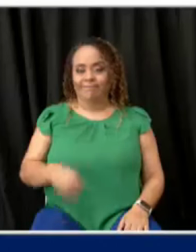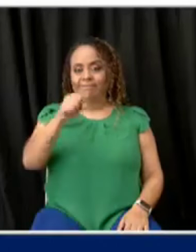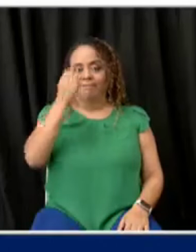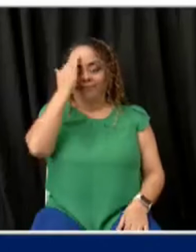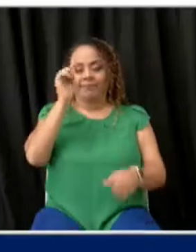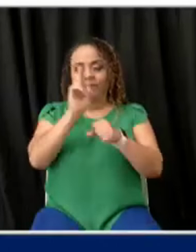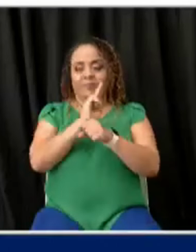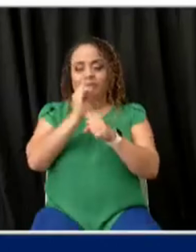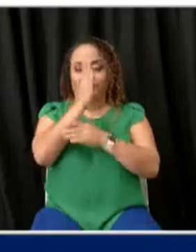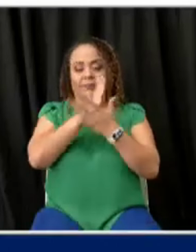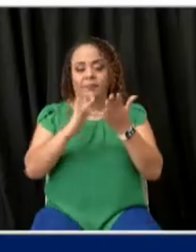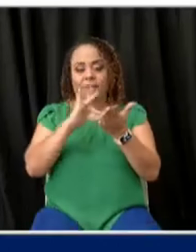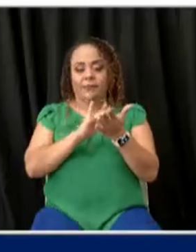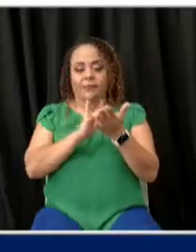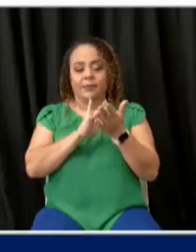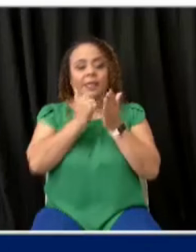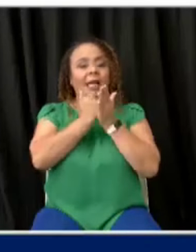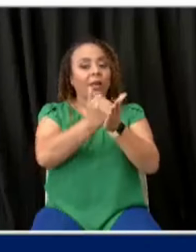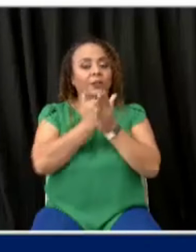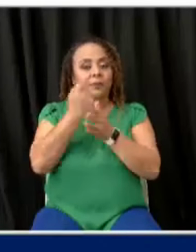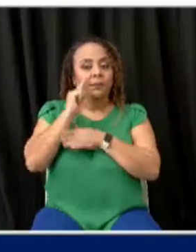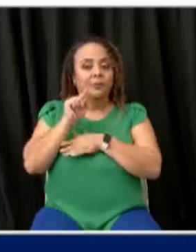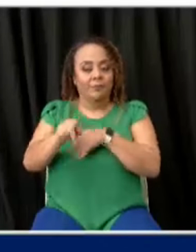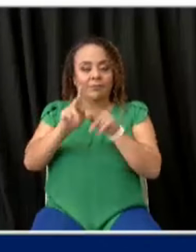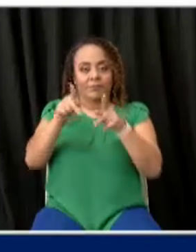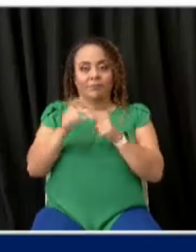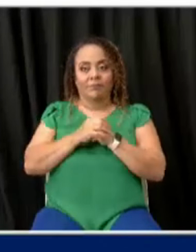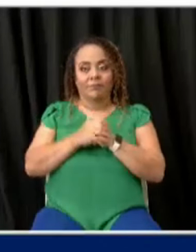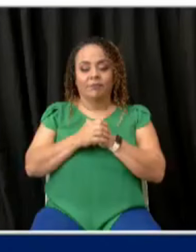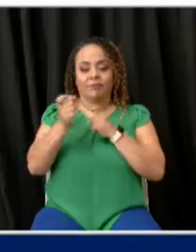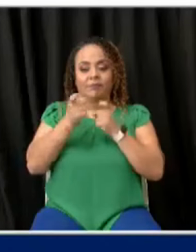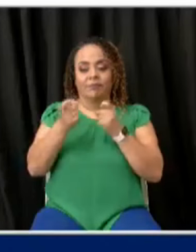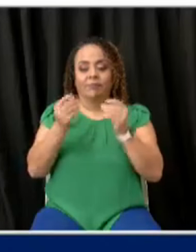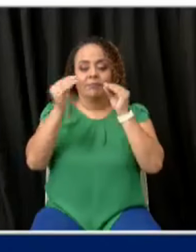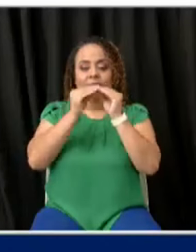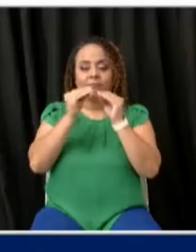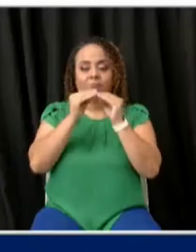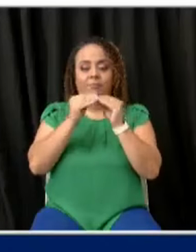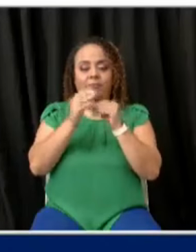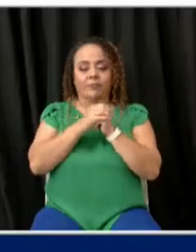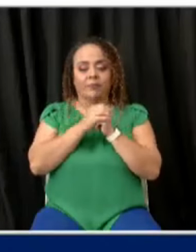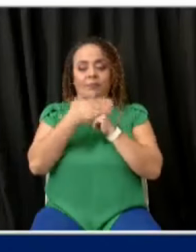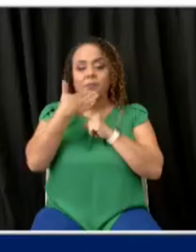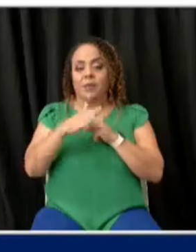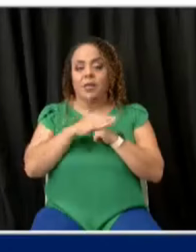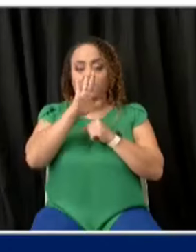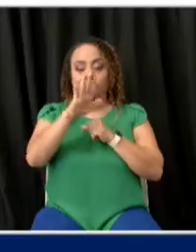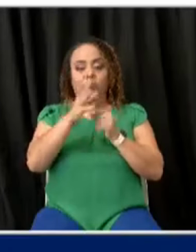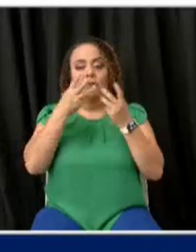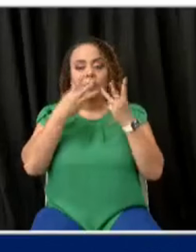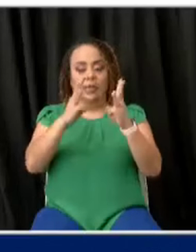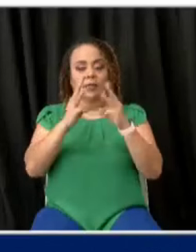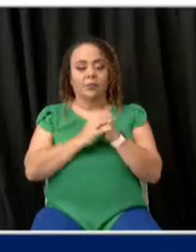de ciertos medicamentos ayuda a que esa persona maneje mal líquidos, maneje mal sus